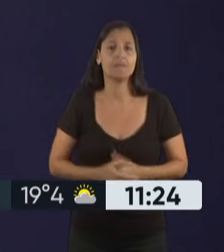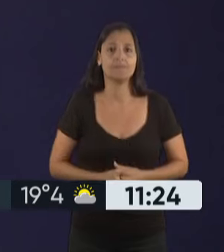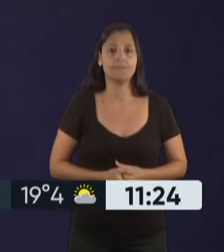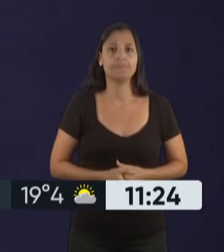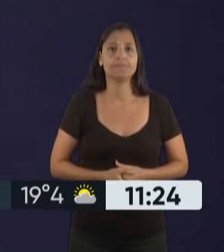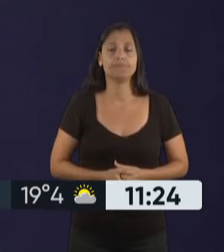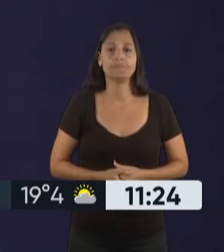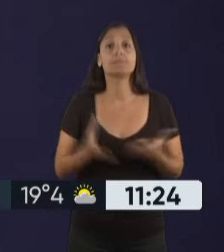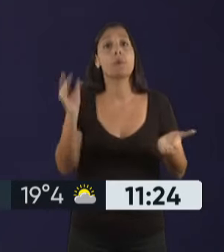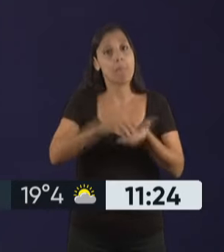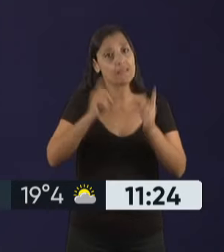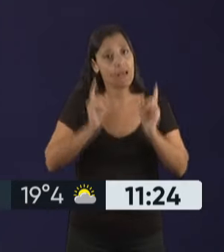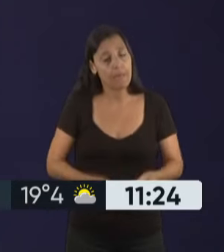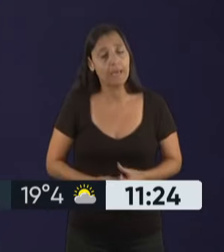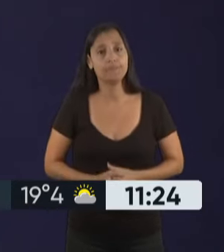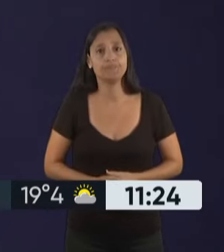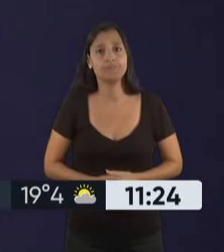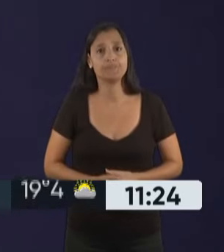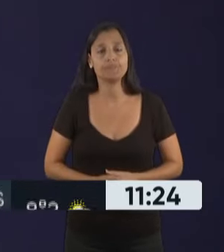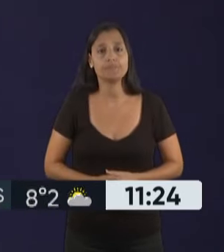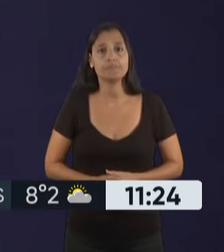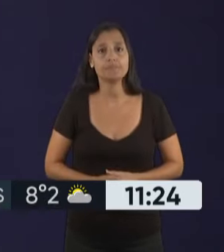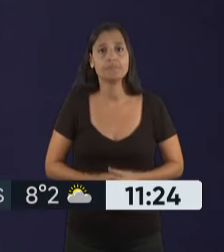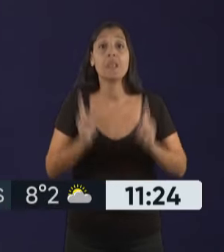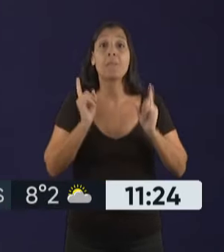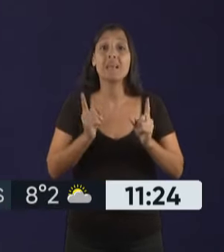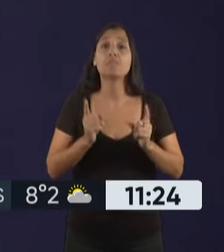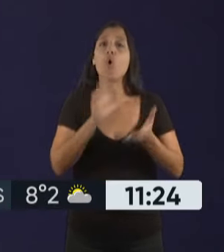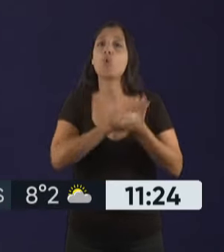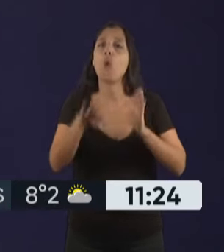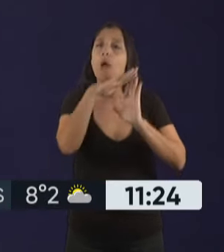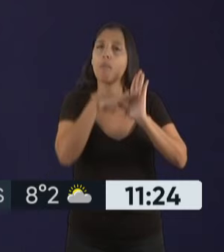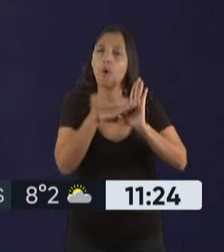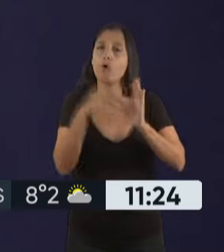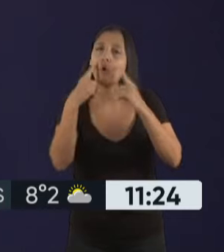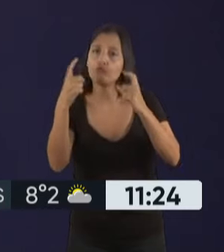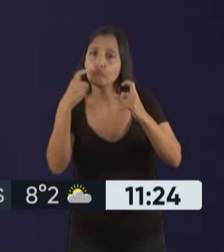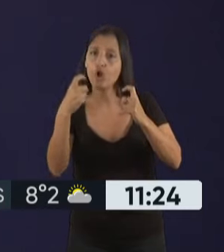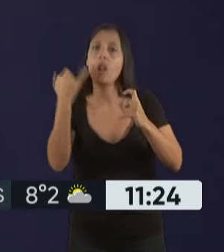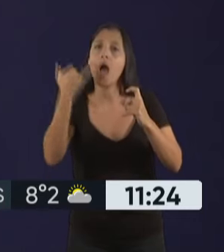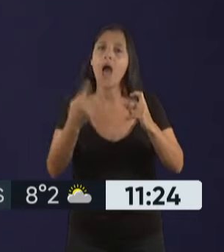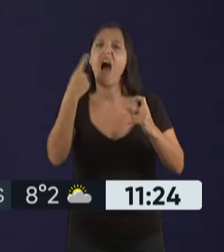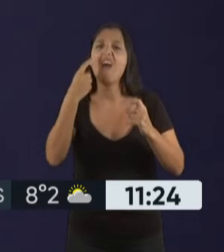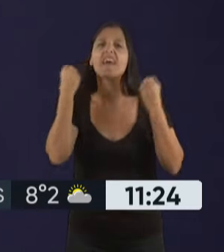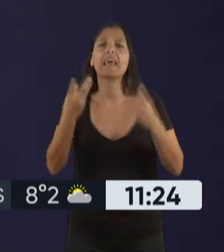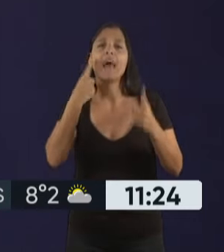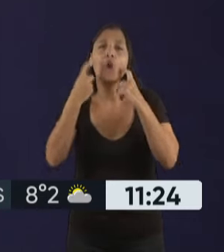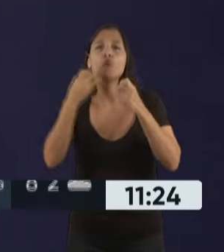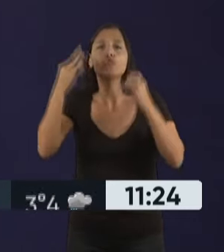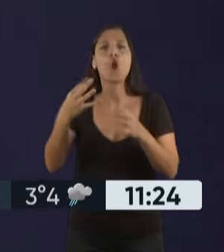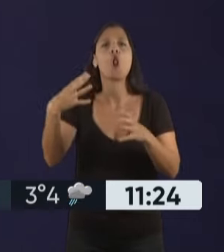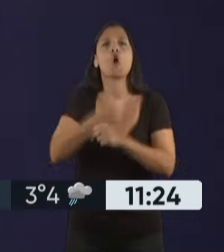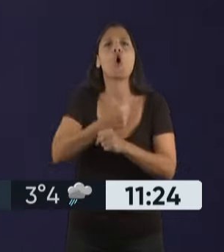Eh y además eh con la implementación de este nuevo sistema de medición se va a determinar el trayecto real de cada unidad para